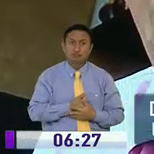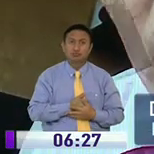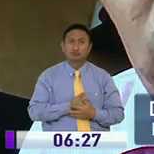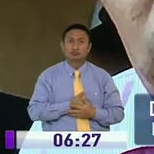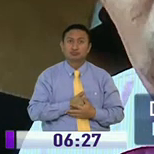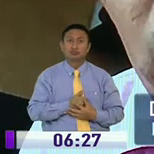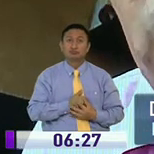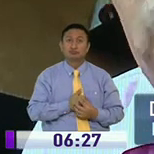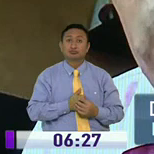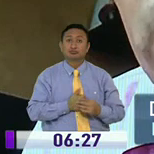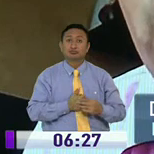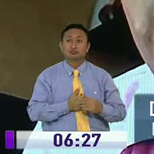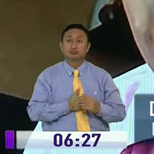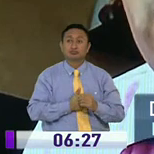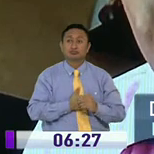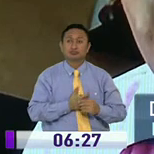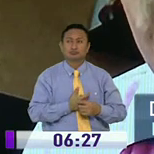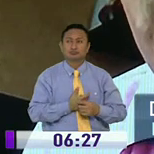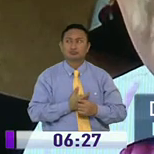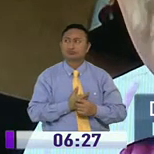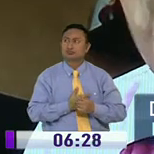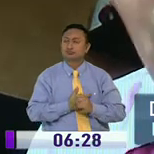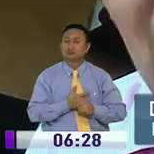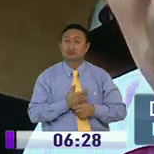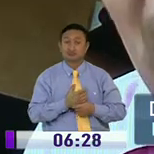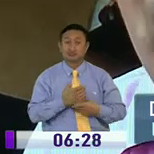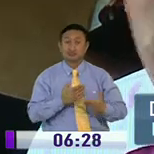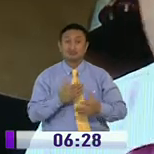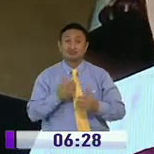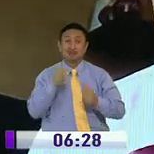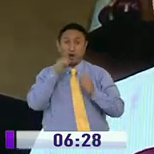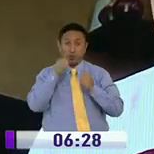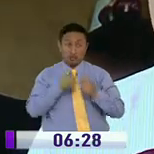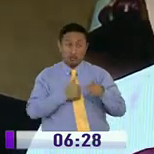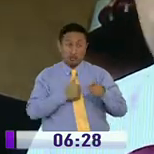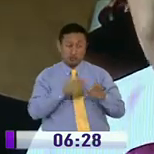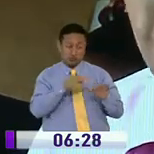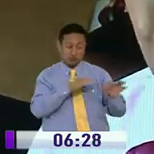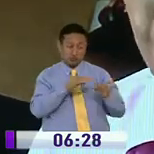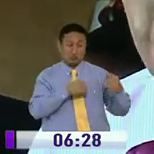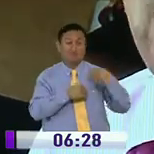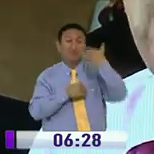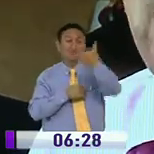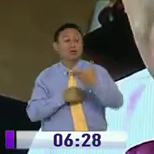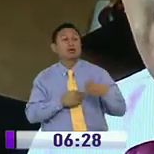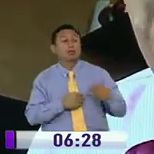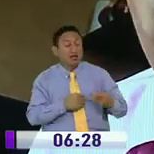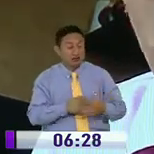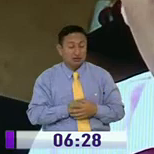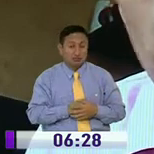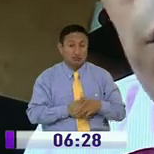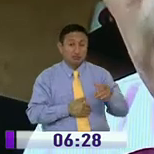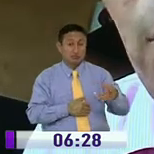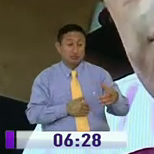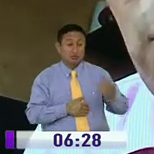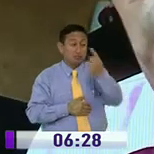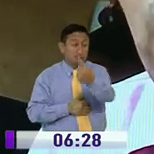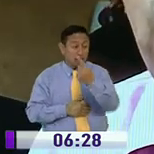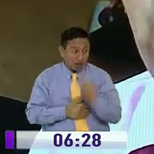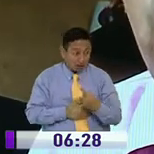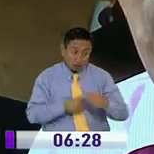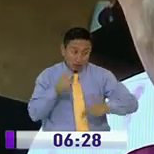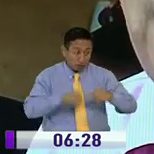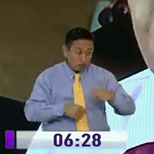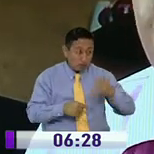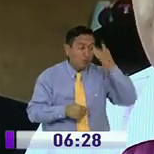Trabajamos con nuestros abuelitos para que sepan la realidad de afuera y también sepan que el por qué no tenemos contacto